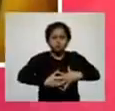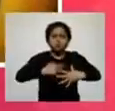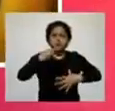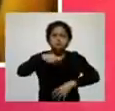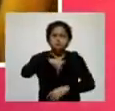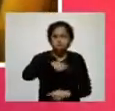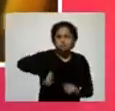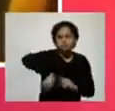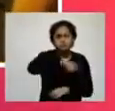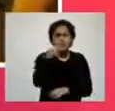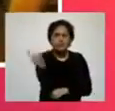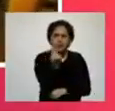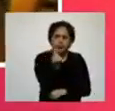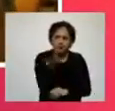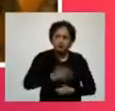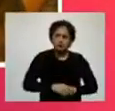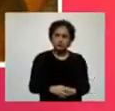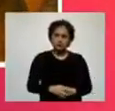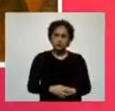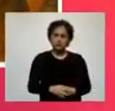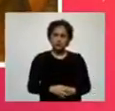comunidad.